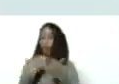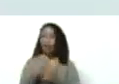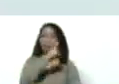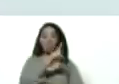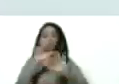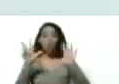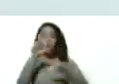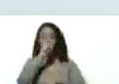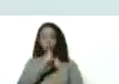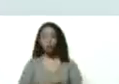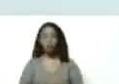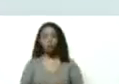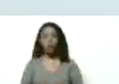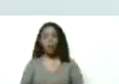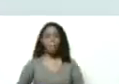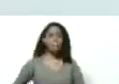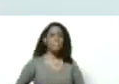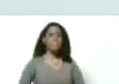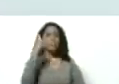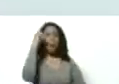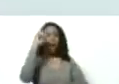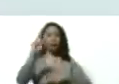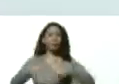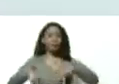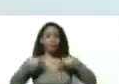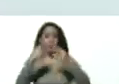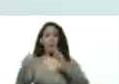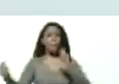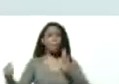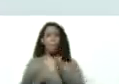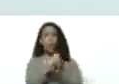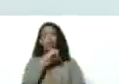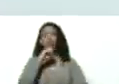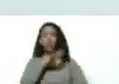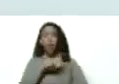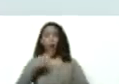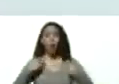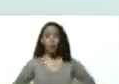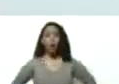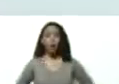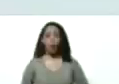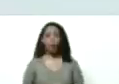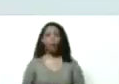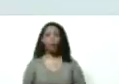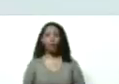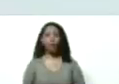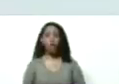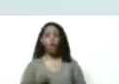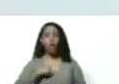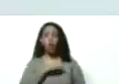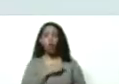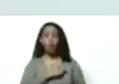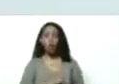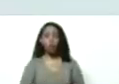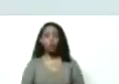años el primer referéndum revocatorio de la historia de la humanidad nosotros